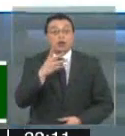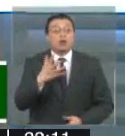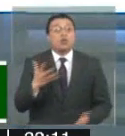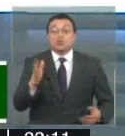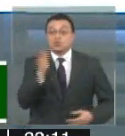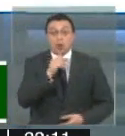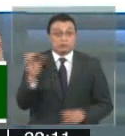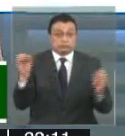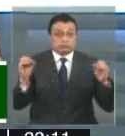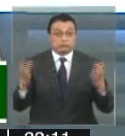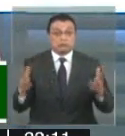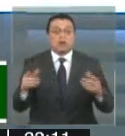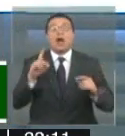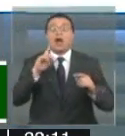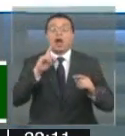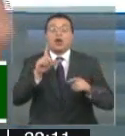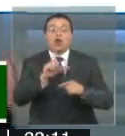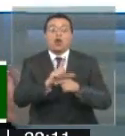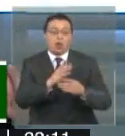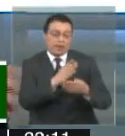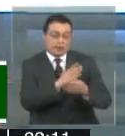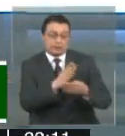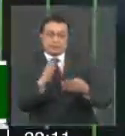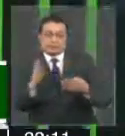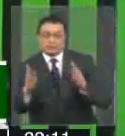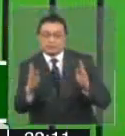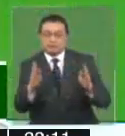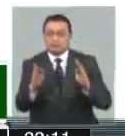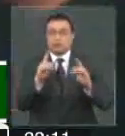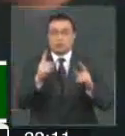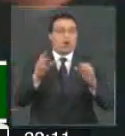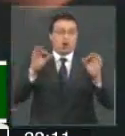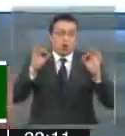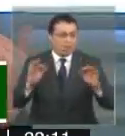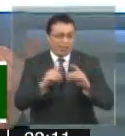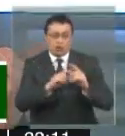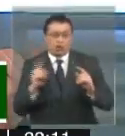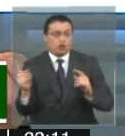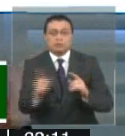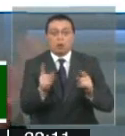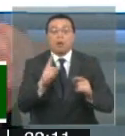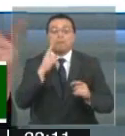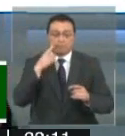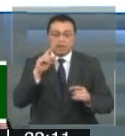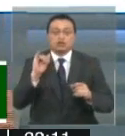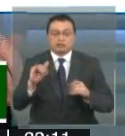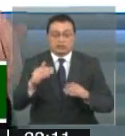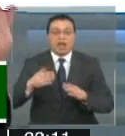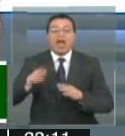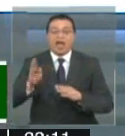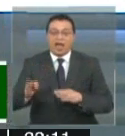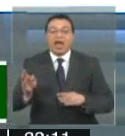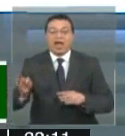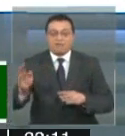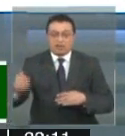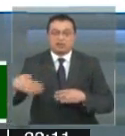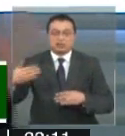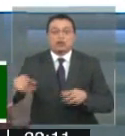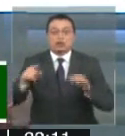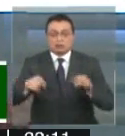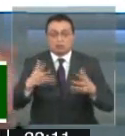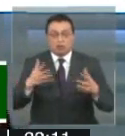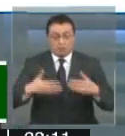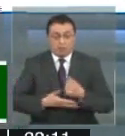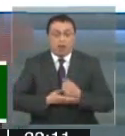ninguno. Yo creo que hay tramos. Nunca es la totalidad del parque. No hay ninguno que sea... No, pero hemos avanzado. O sea, nosotros hemos avanzado y hay una disposición